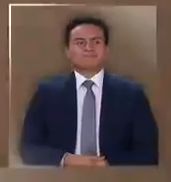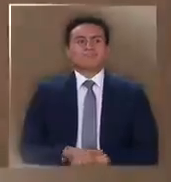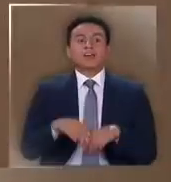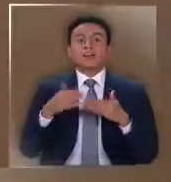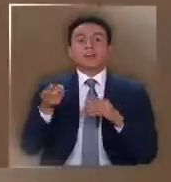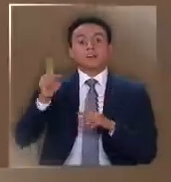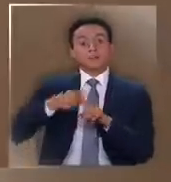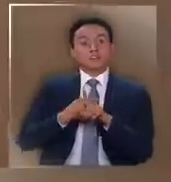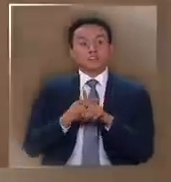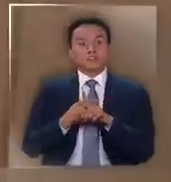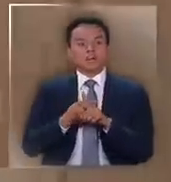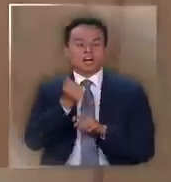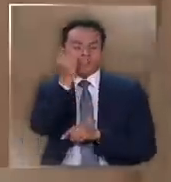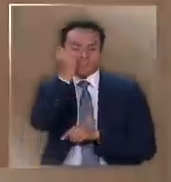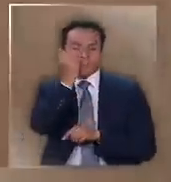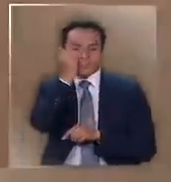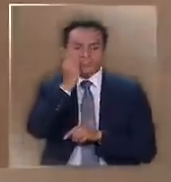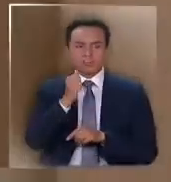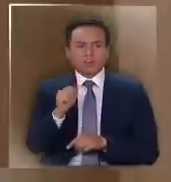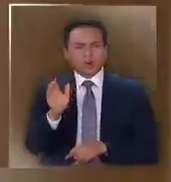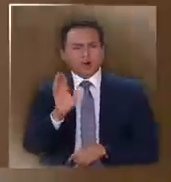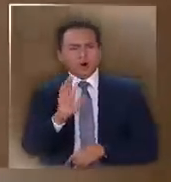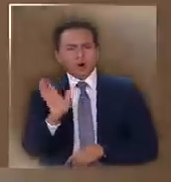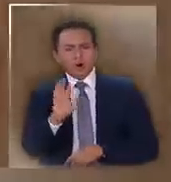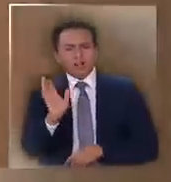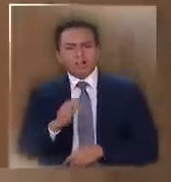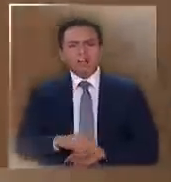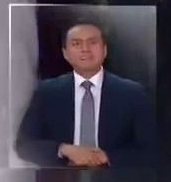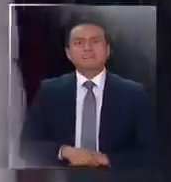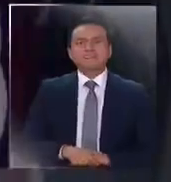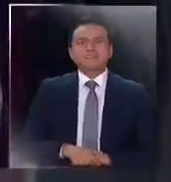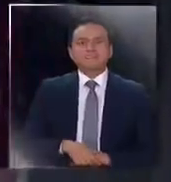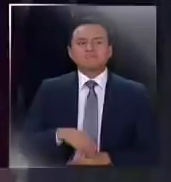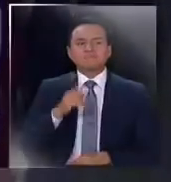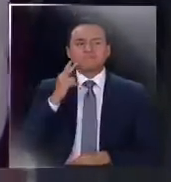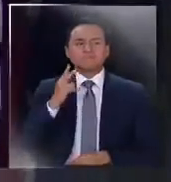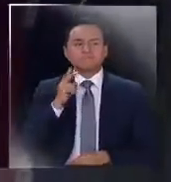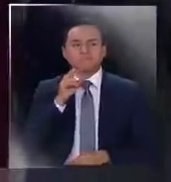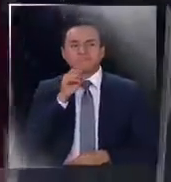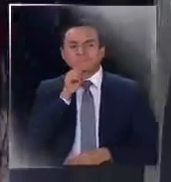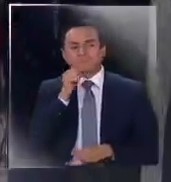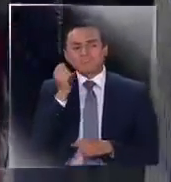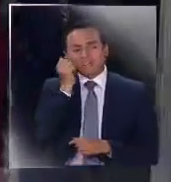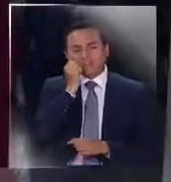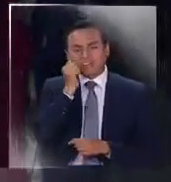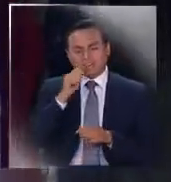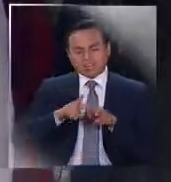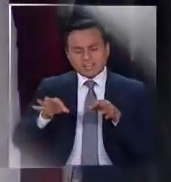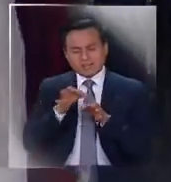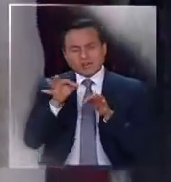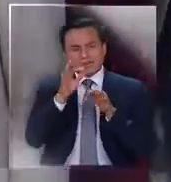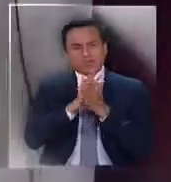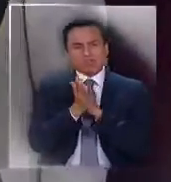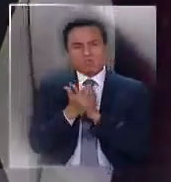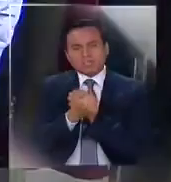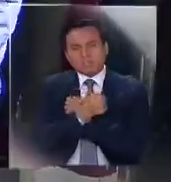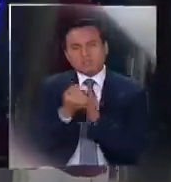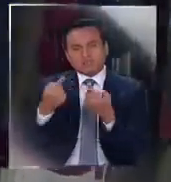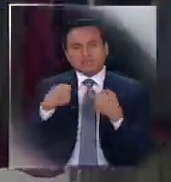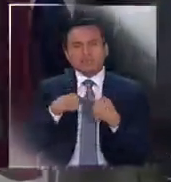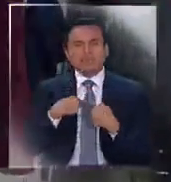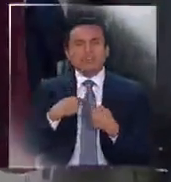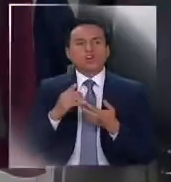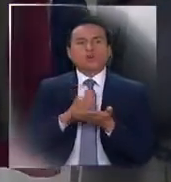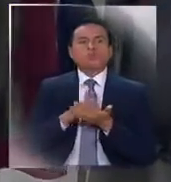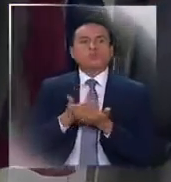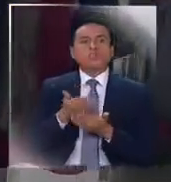Y reaparecen los afectos. Hola. Mira, mi amor. Esta es mi vieja regalona que me arreglaba la ropa y todo, me quieren mucho. ¿Y cómo